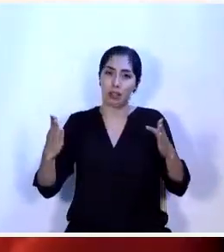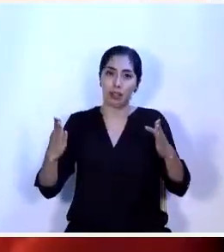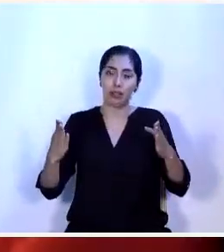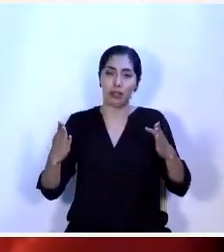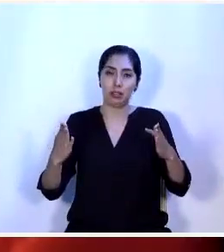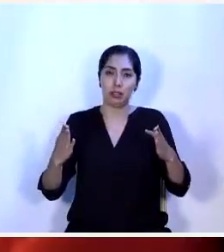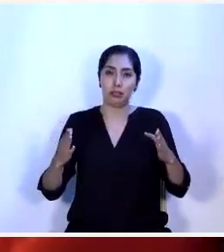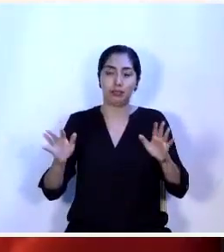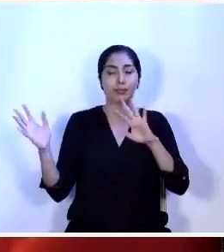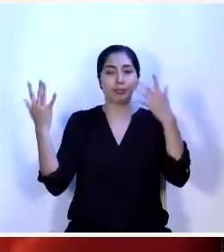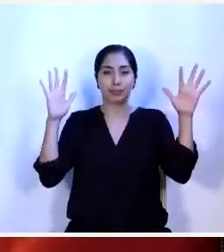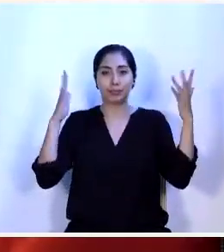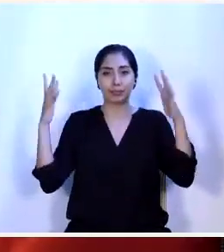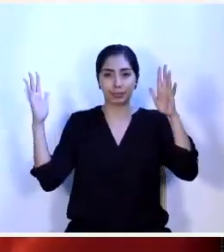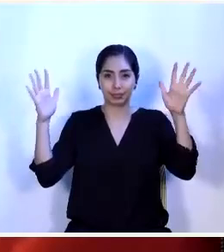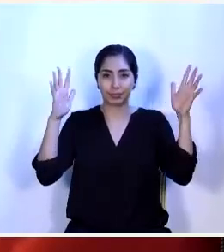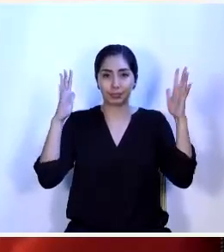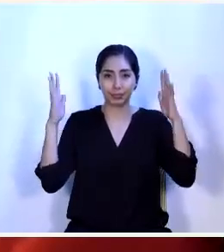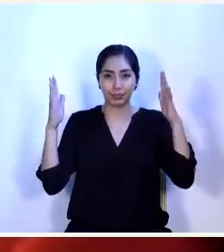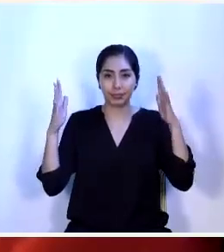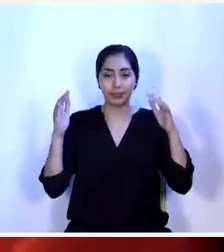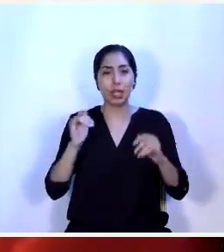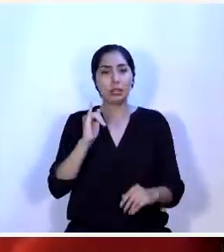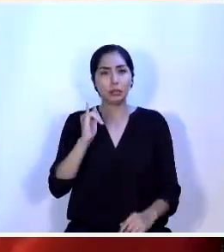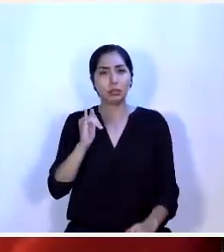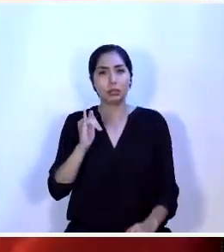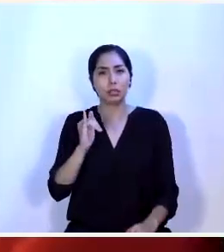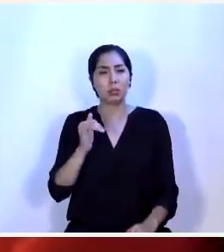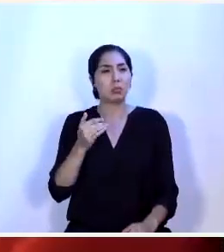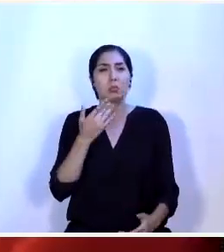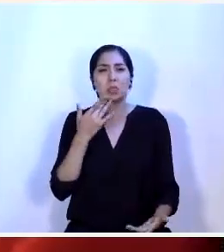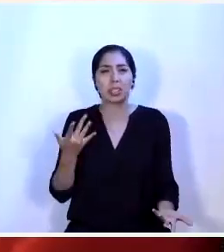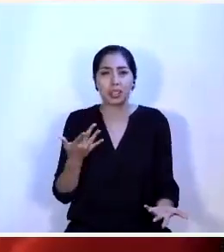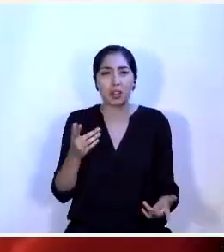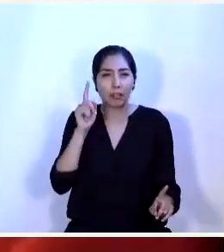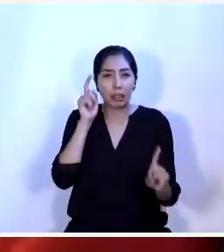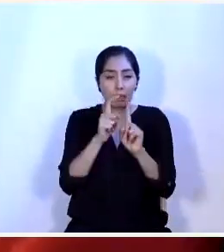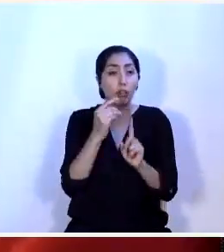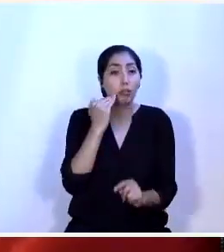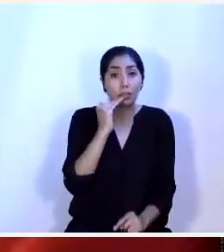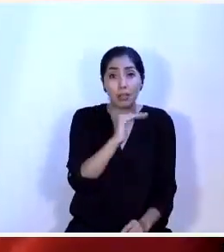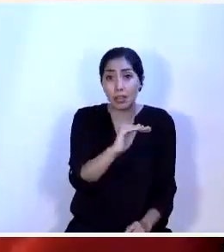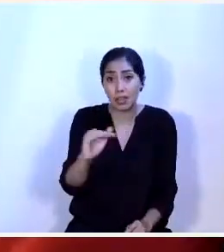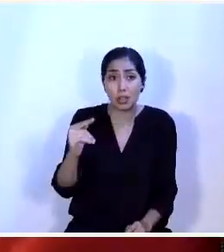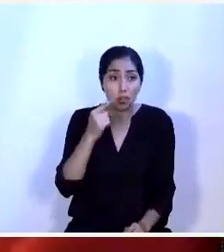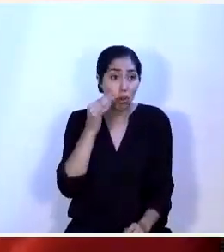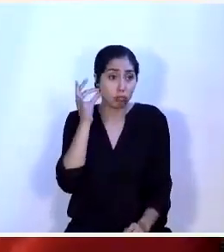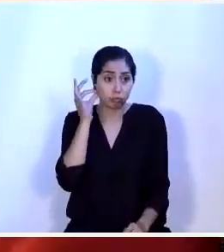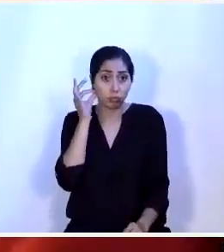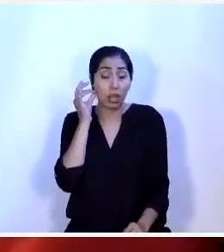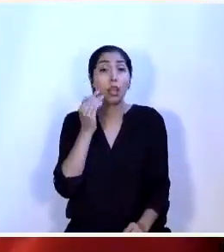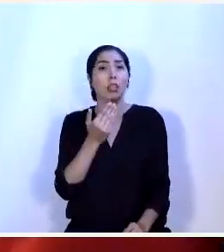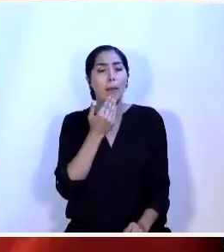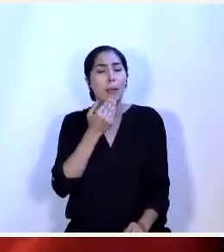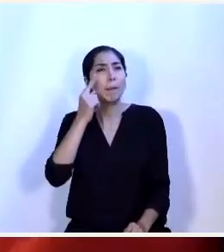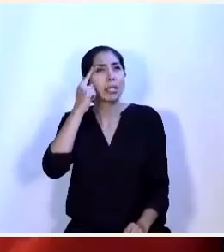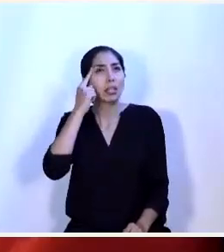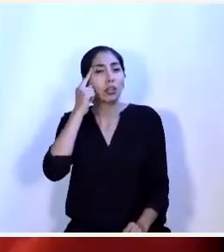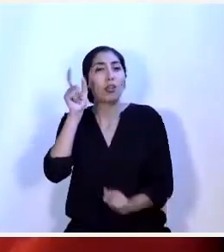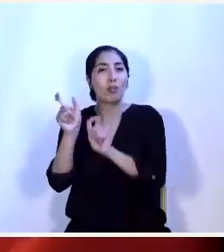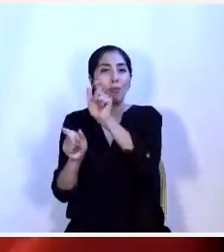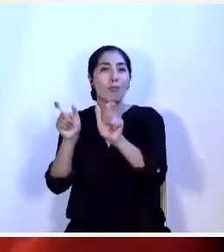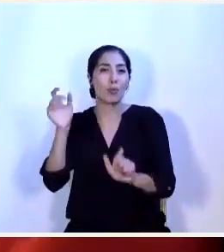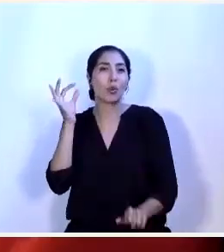justamente por los niños, por las niñas, pero también pensando en las mujeres de Chile a quienes